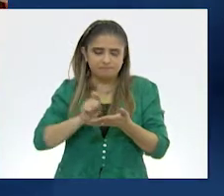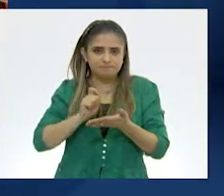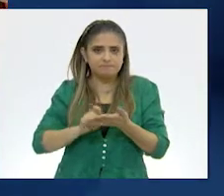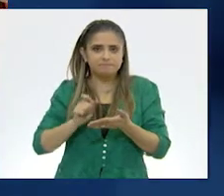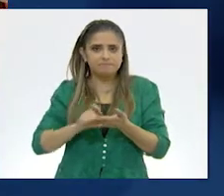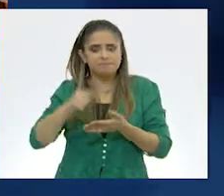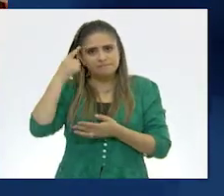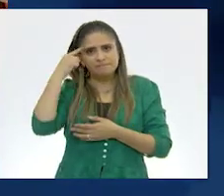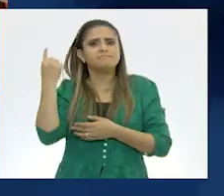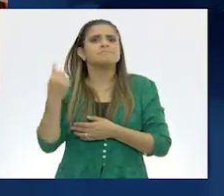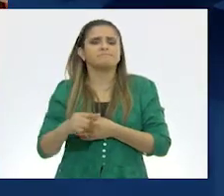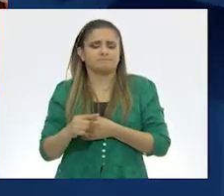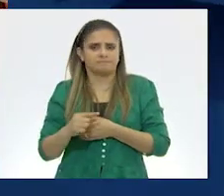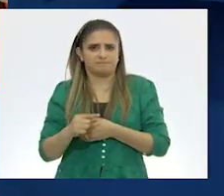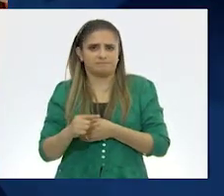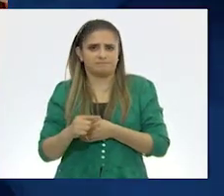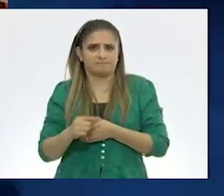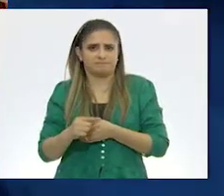explicar